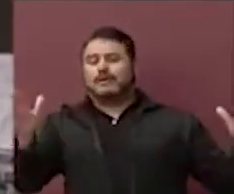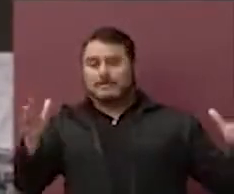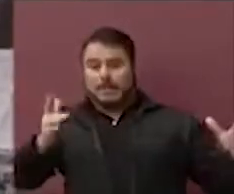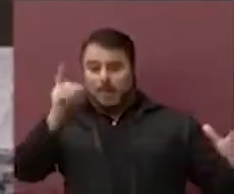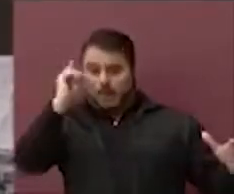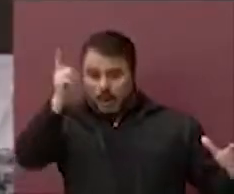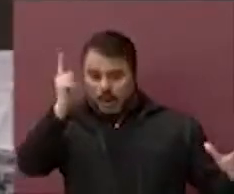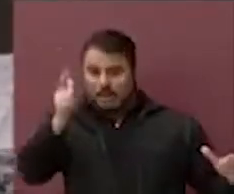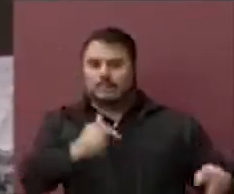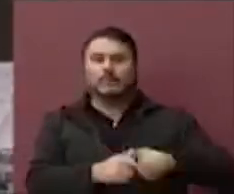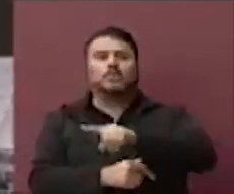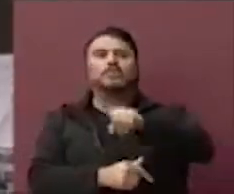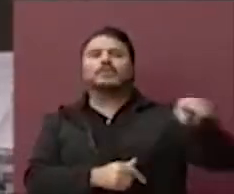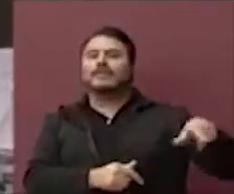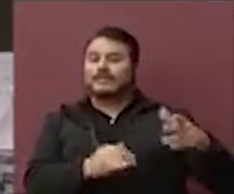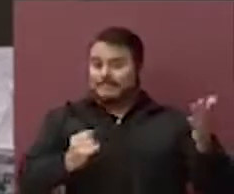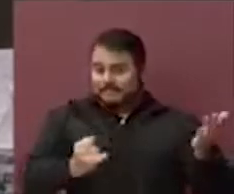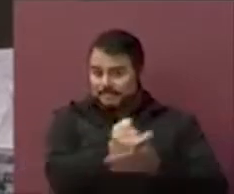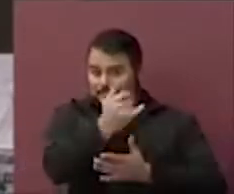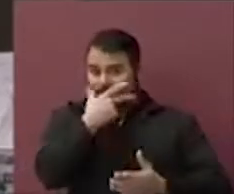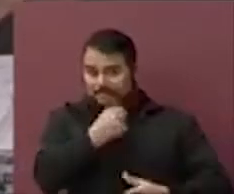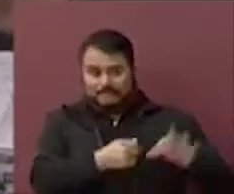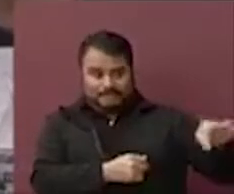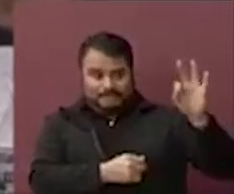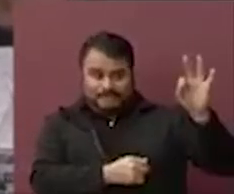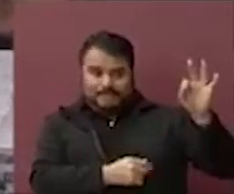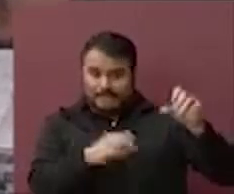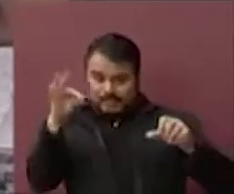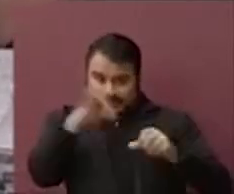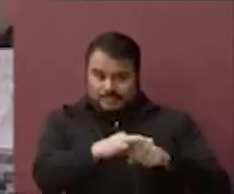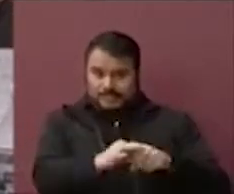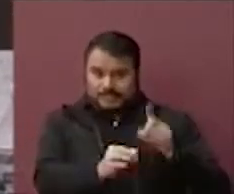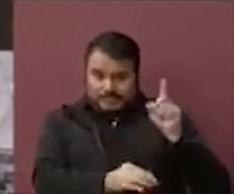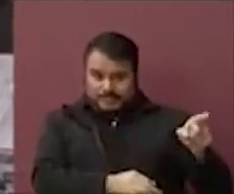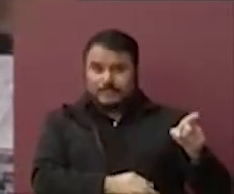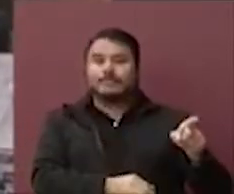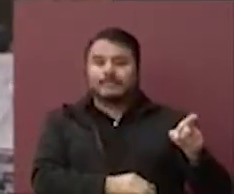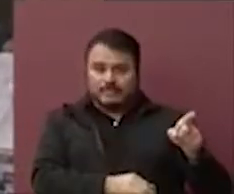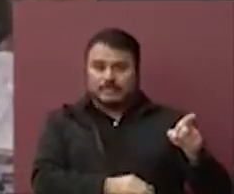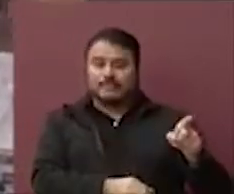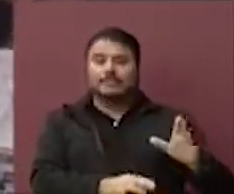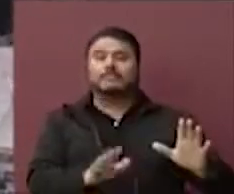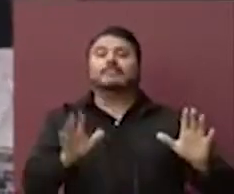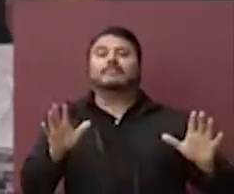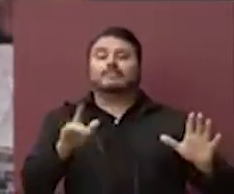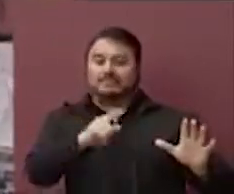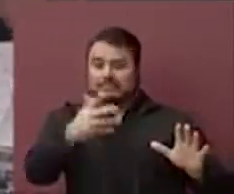que el que ustedes decidieron y votaron haga honor